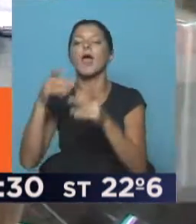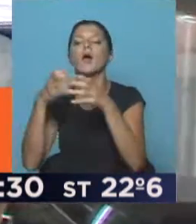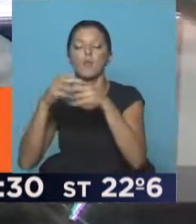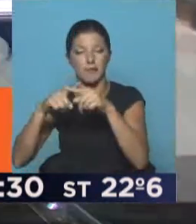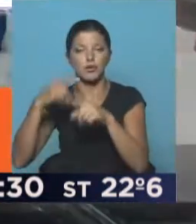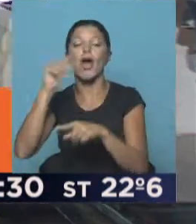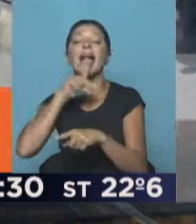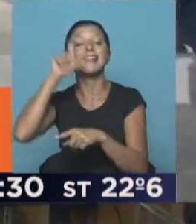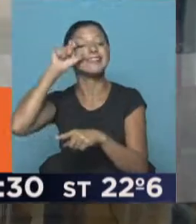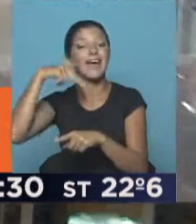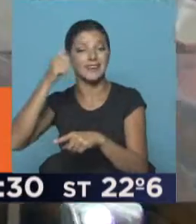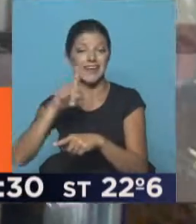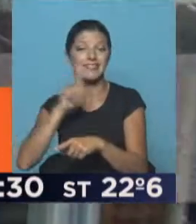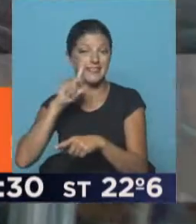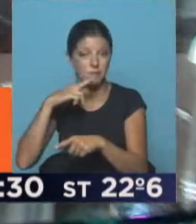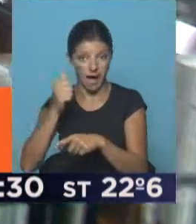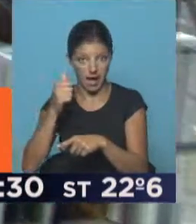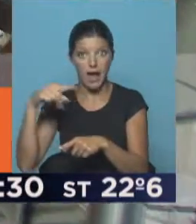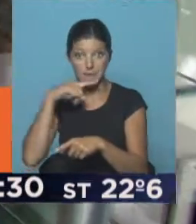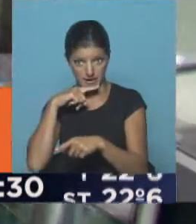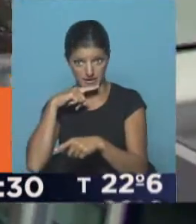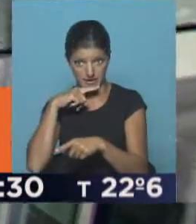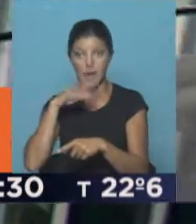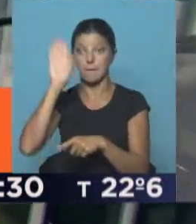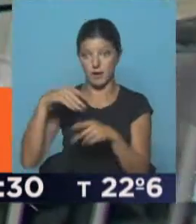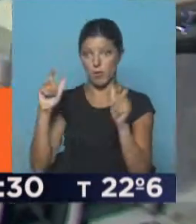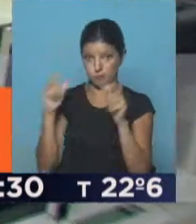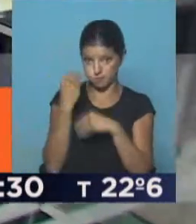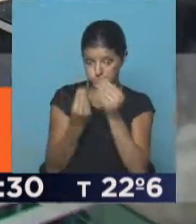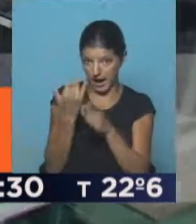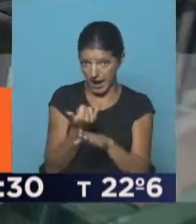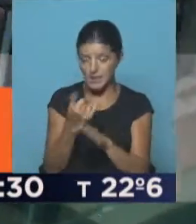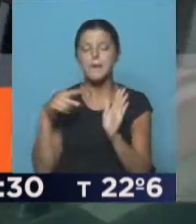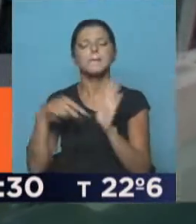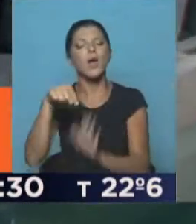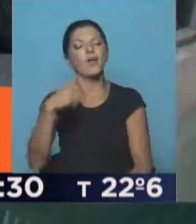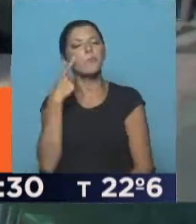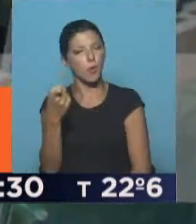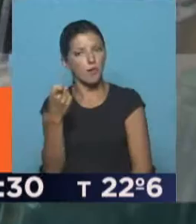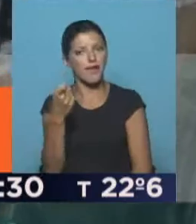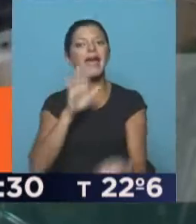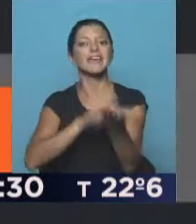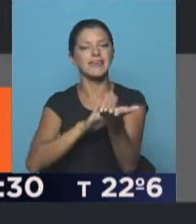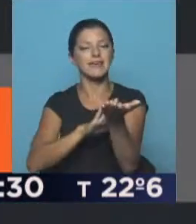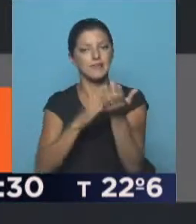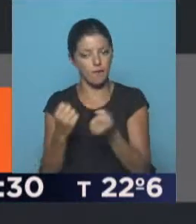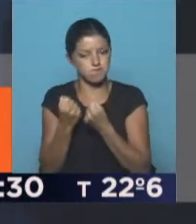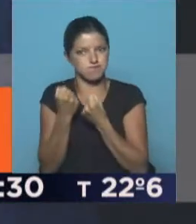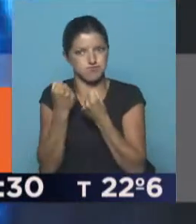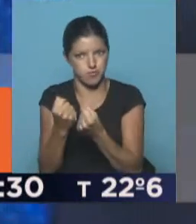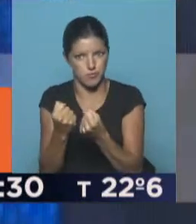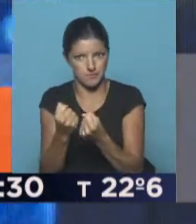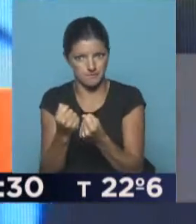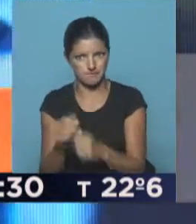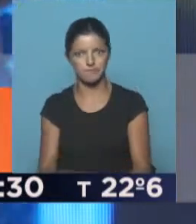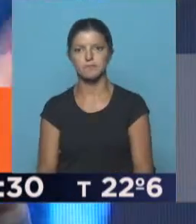sigue siendo, de todos modos, minoritario, claramente minoritario. Ahora, lo que estamos viendo es una izquierda que recupera su lugar de izquierda, que eso me parece lo interesante. Porque